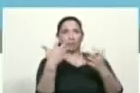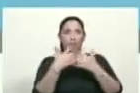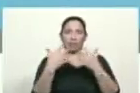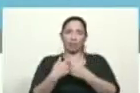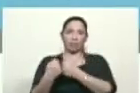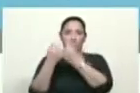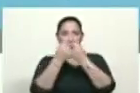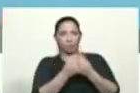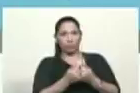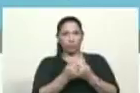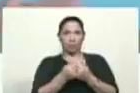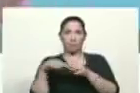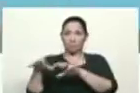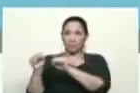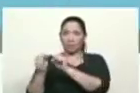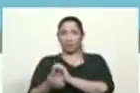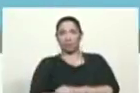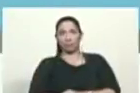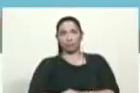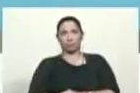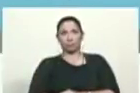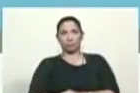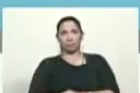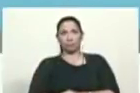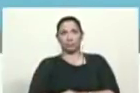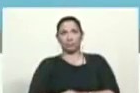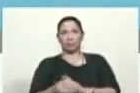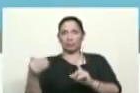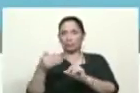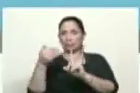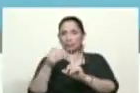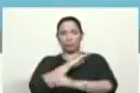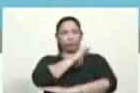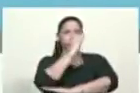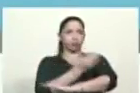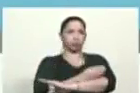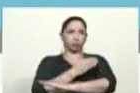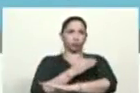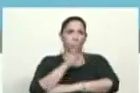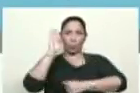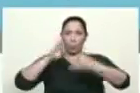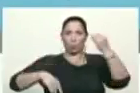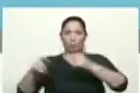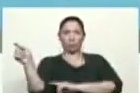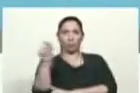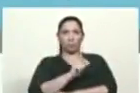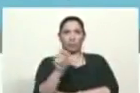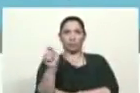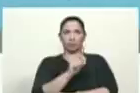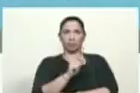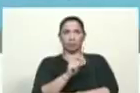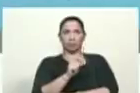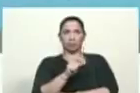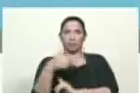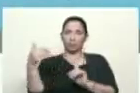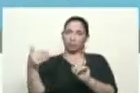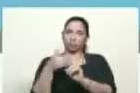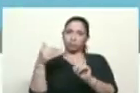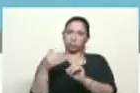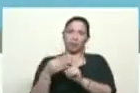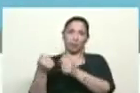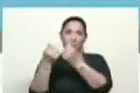armas imperiales, que han intensificado sobre todo los últimos meses, que es el ataque a la